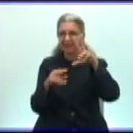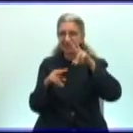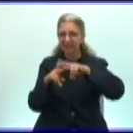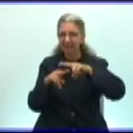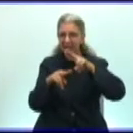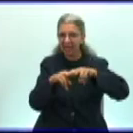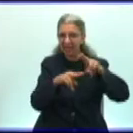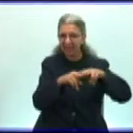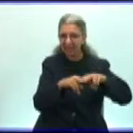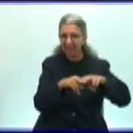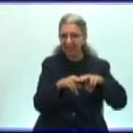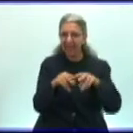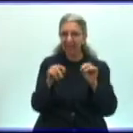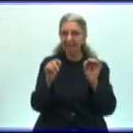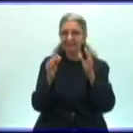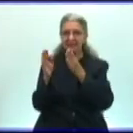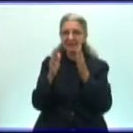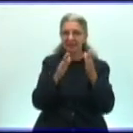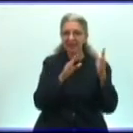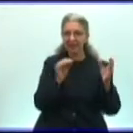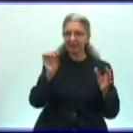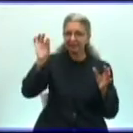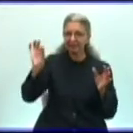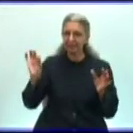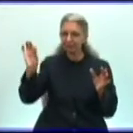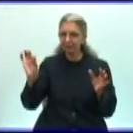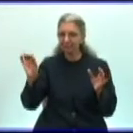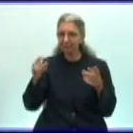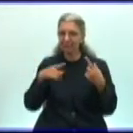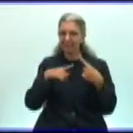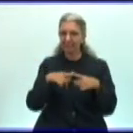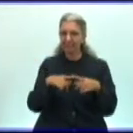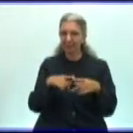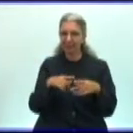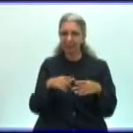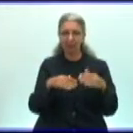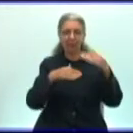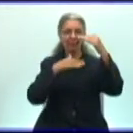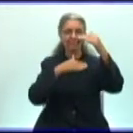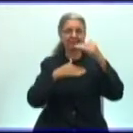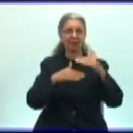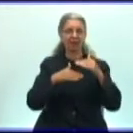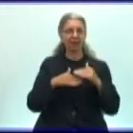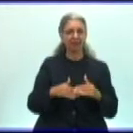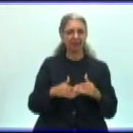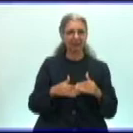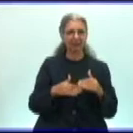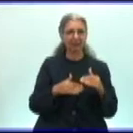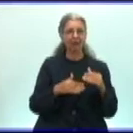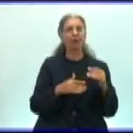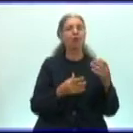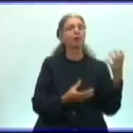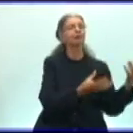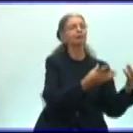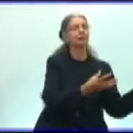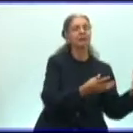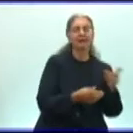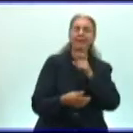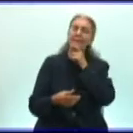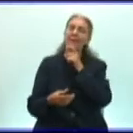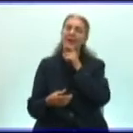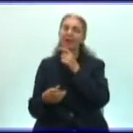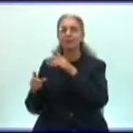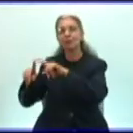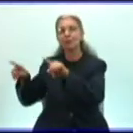interruptor, pero a su vez está en paralelo con el bombillo de la cocina o del baño o de otra habitación. ¿Qué pasa con